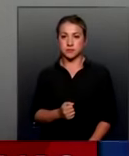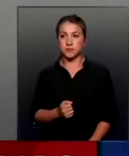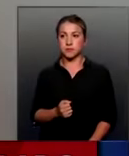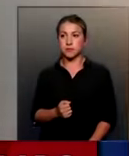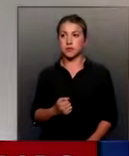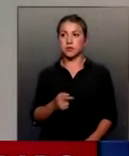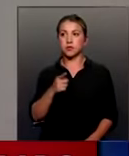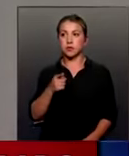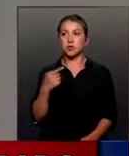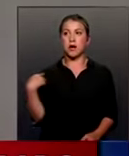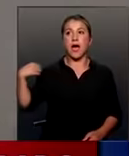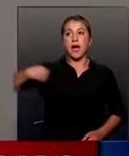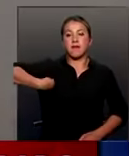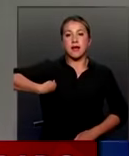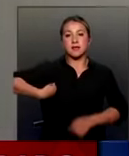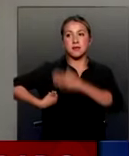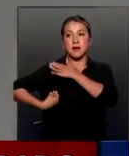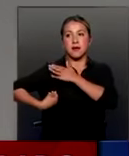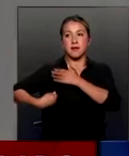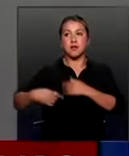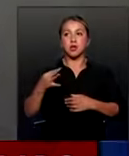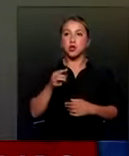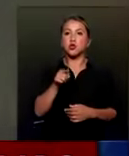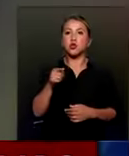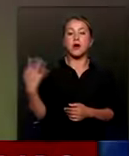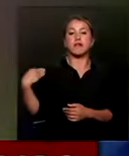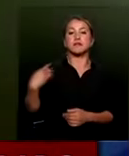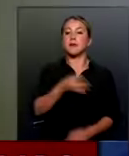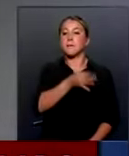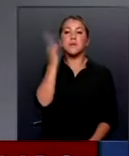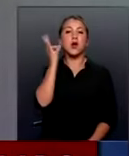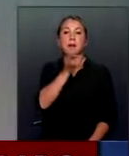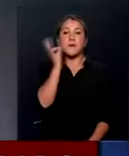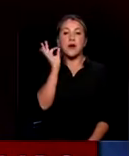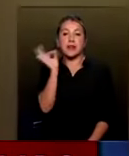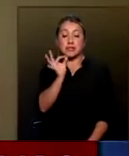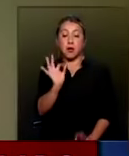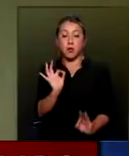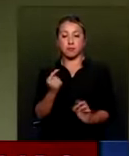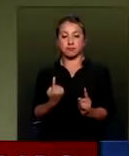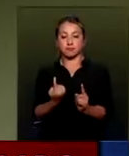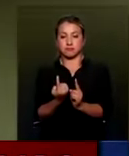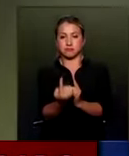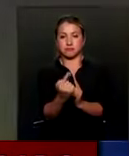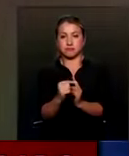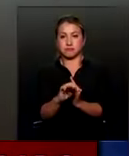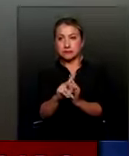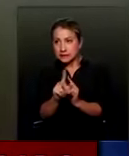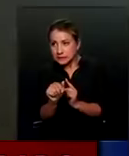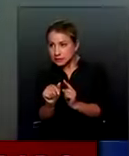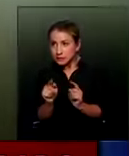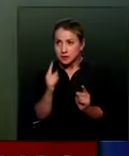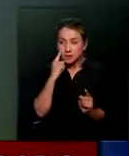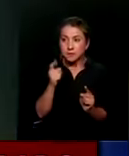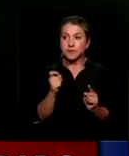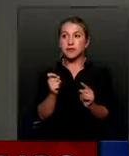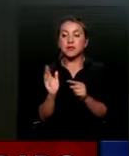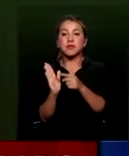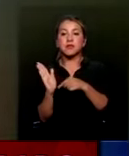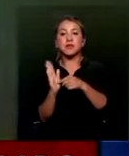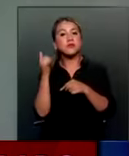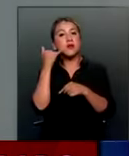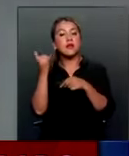Llame como abrazado. Piola, no más. Ya, ya piola. Sí, piola piola. La inusual delincuente llega hasta un localizado en el reseteo y desbloqueo de